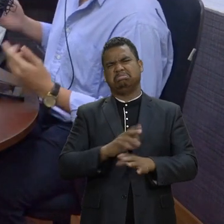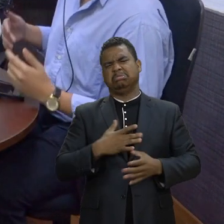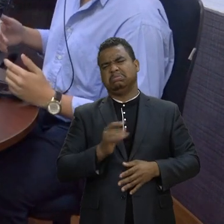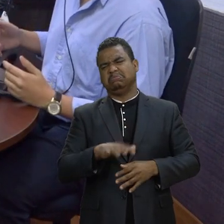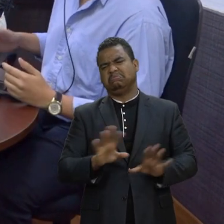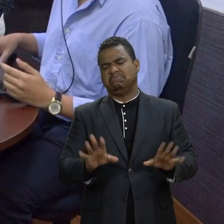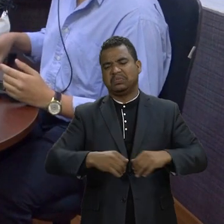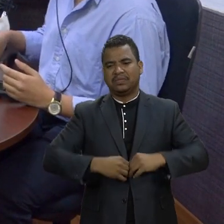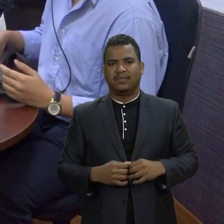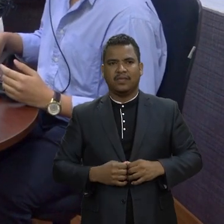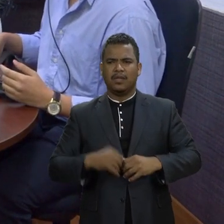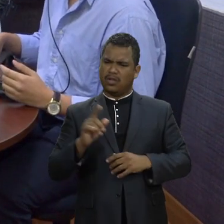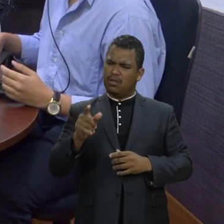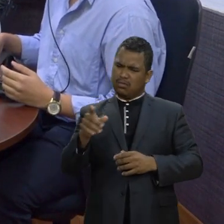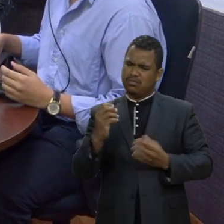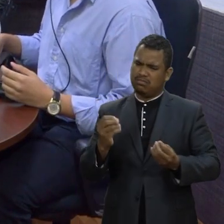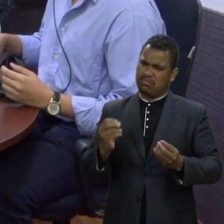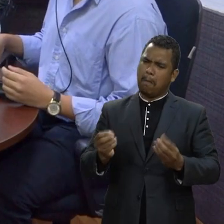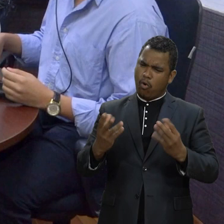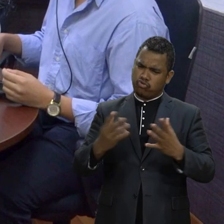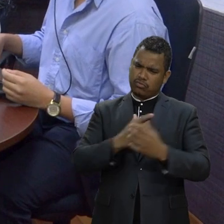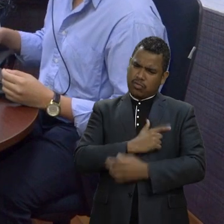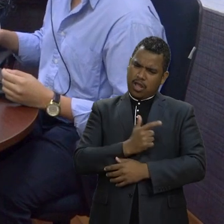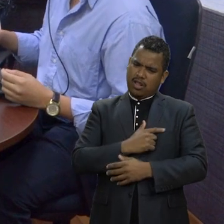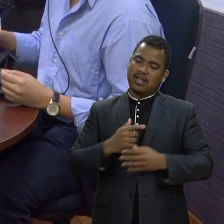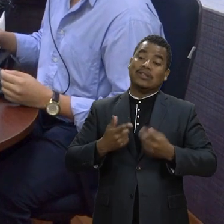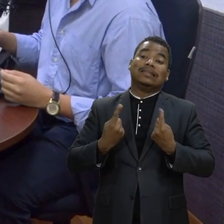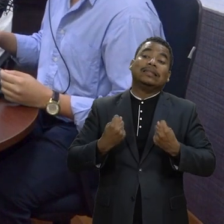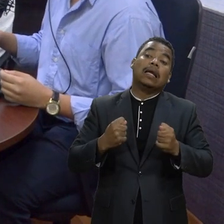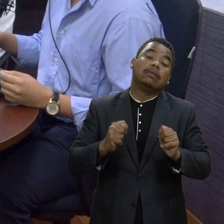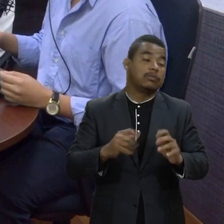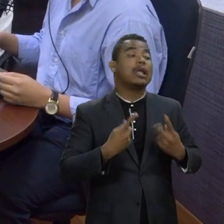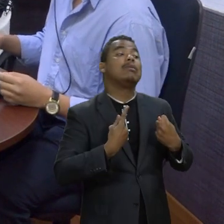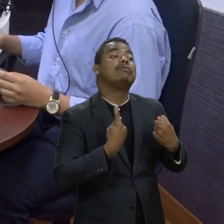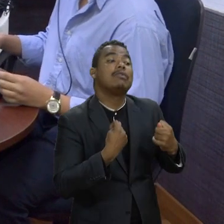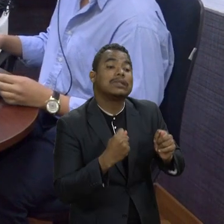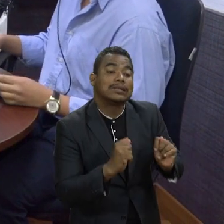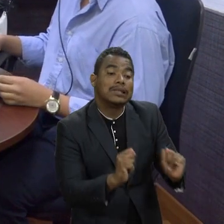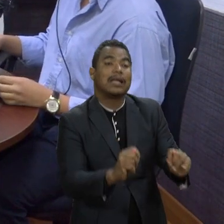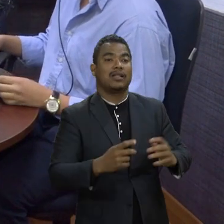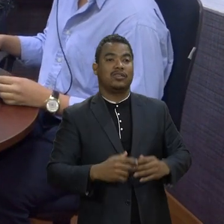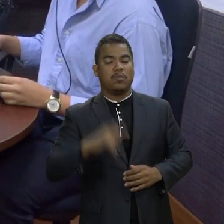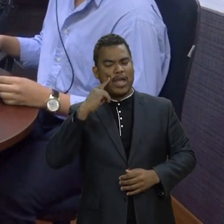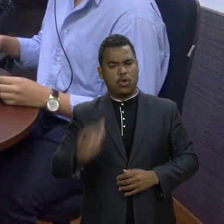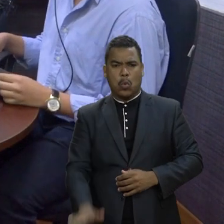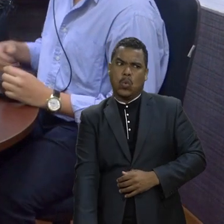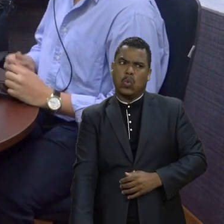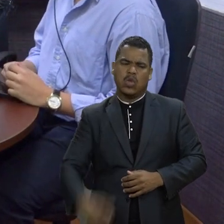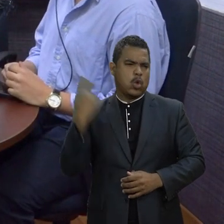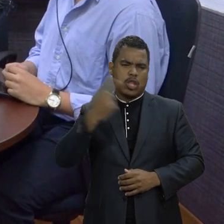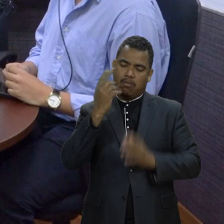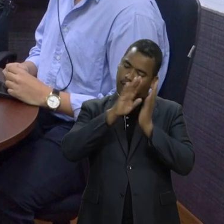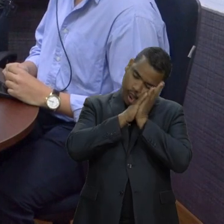hablaba anteriormente de que descansa mucho. Entonces, usted estoy es dormilona. Estoy tratando soy dormilona. Okay. Desde chiquita soy